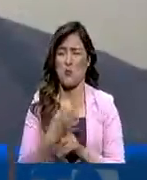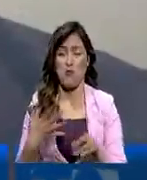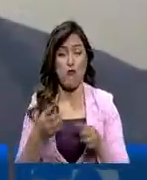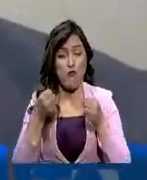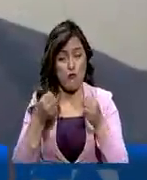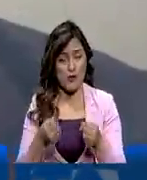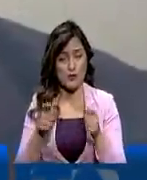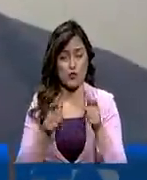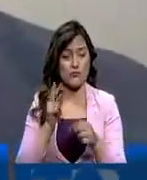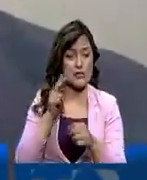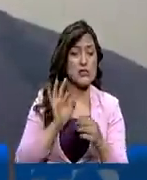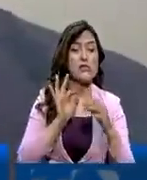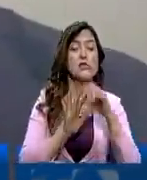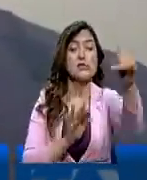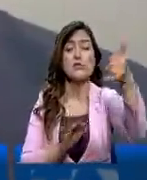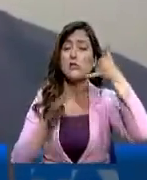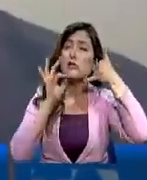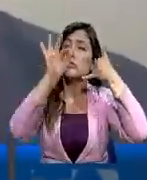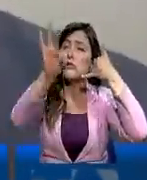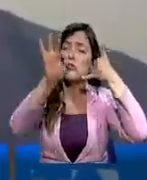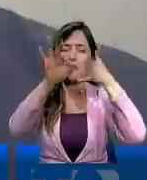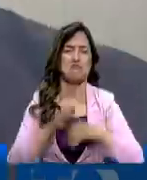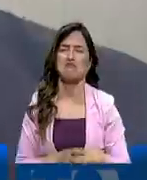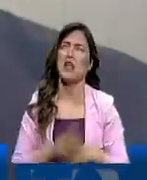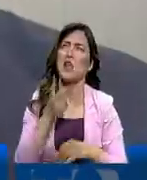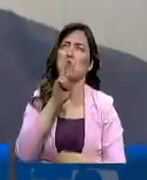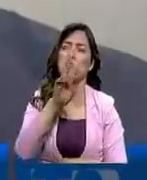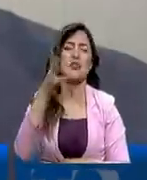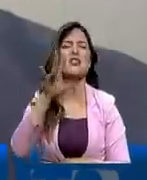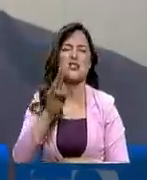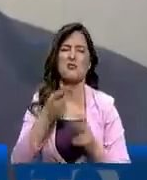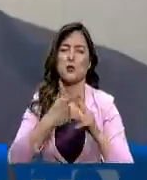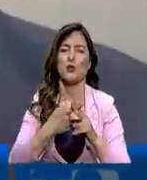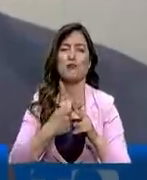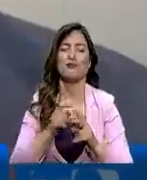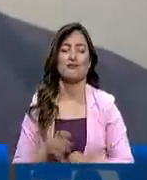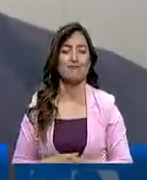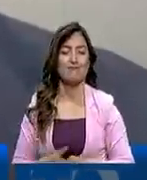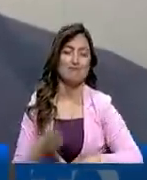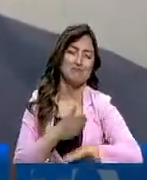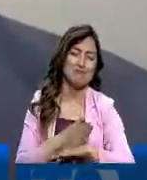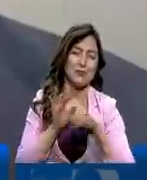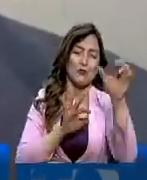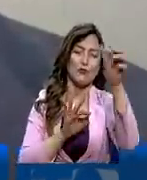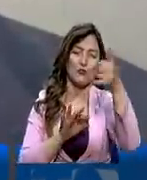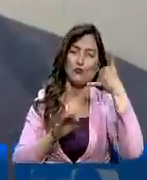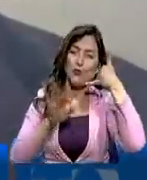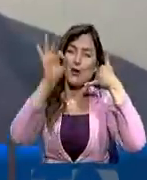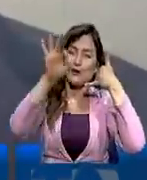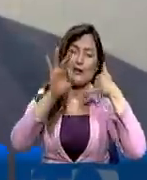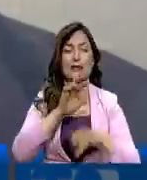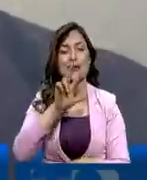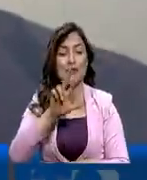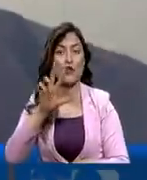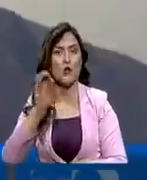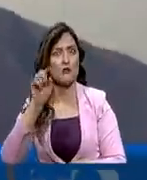darte cifras referenciales, a partir del 2017, donde se recaudaba alrededor de $330,000 anuales en